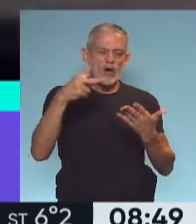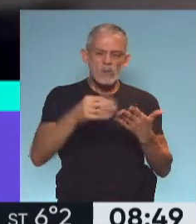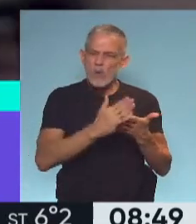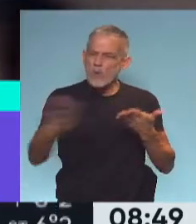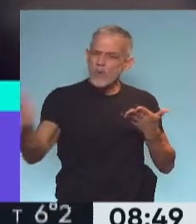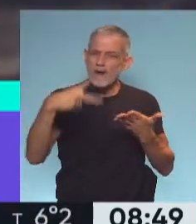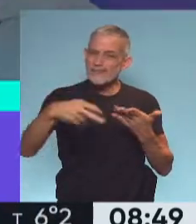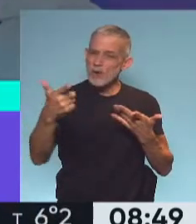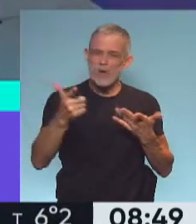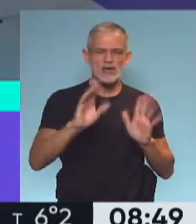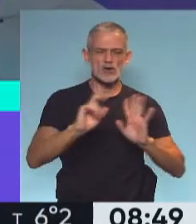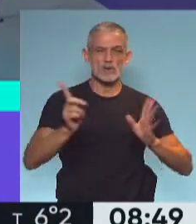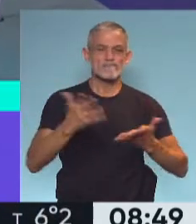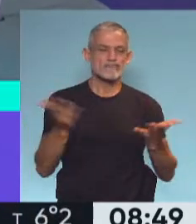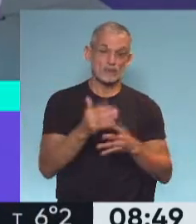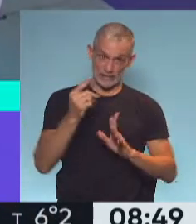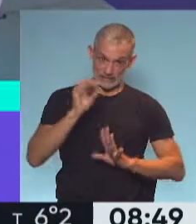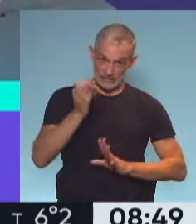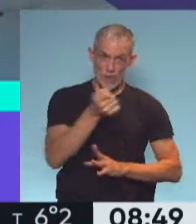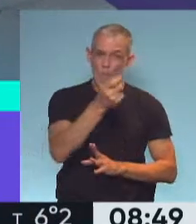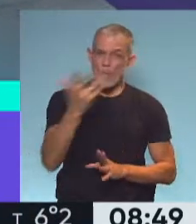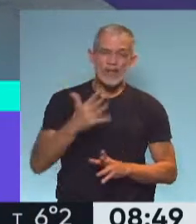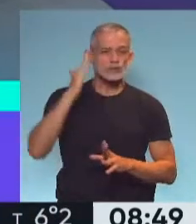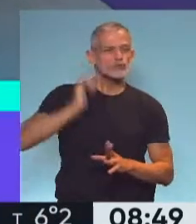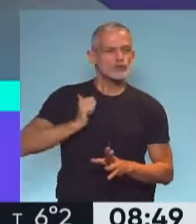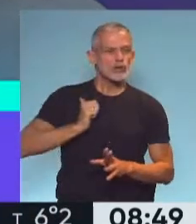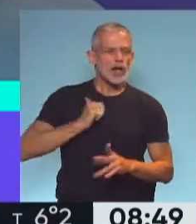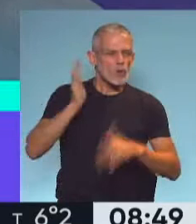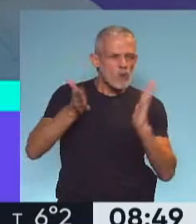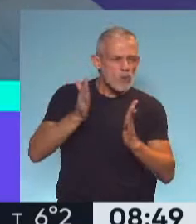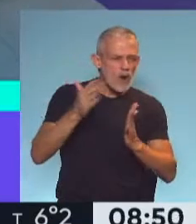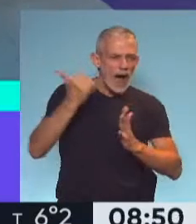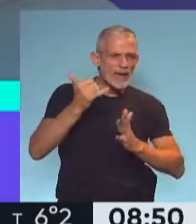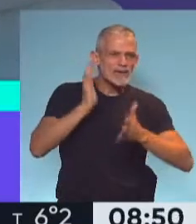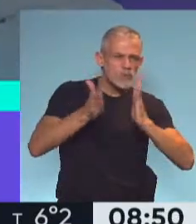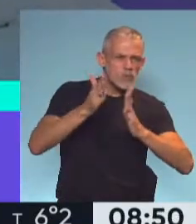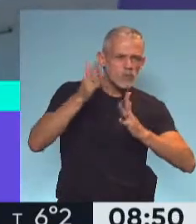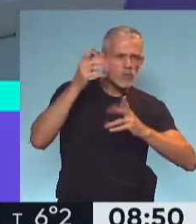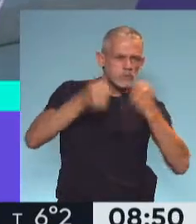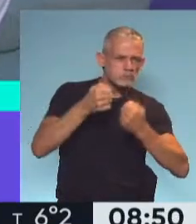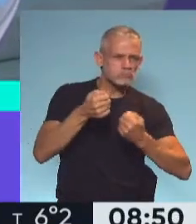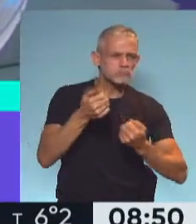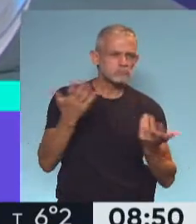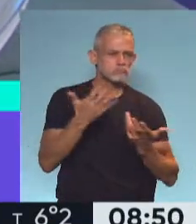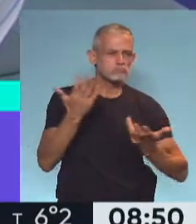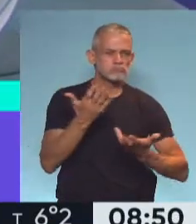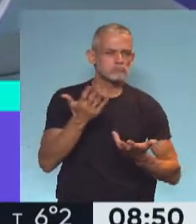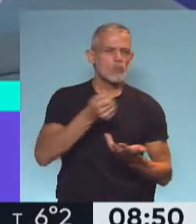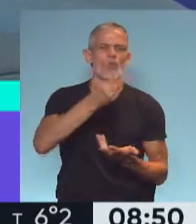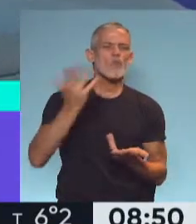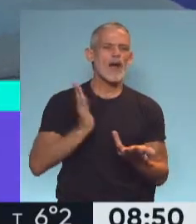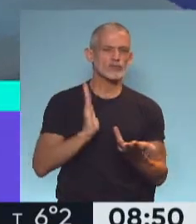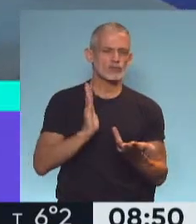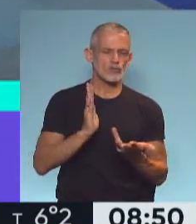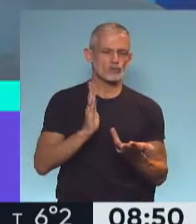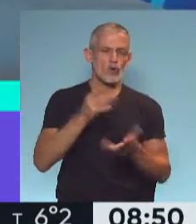algún tipo de censo de cuántos soldados fueron sometidos a estos exámenes os damos algunas